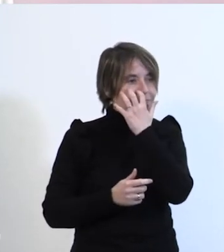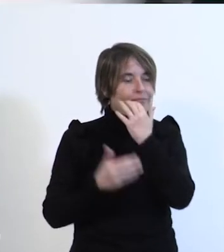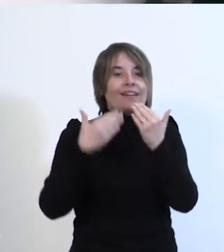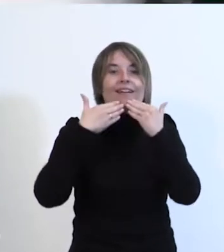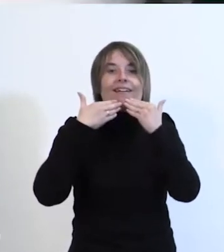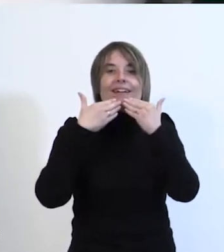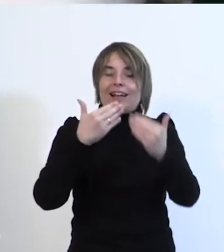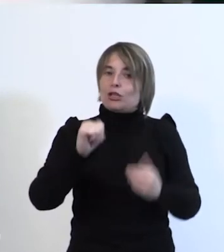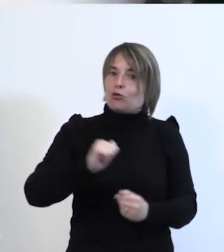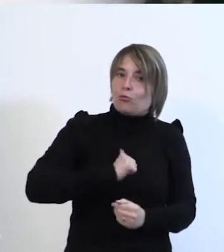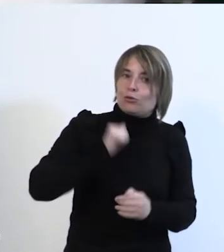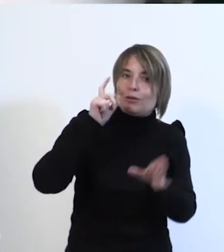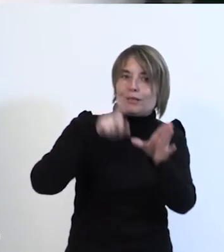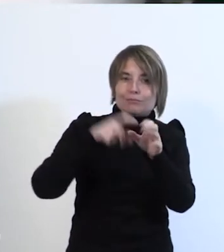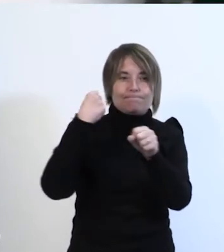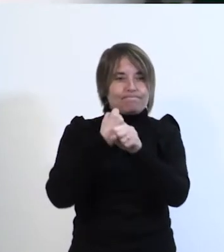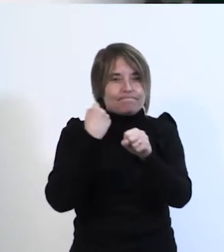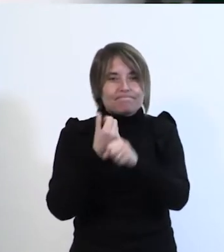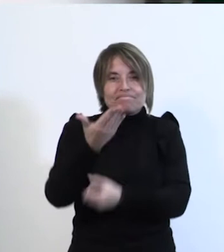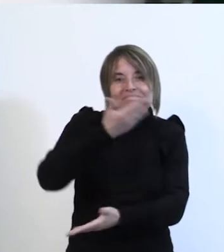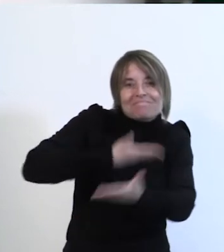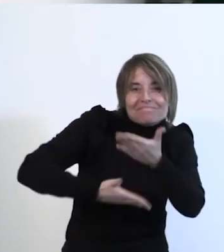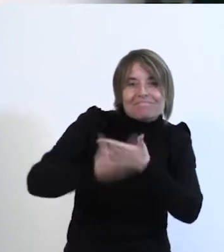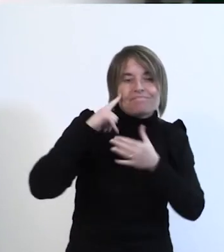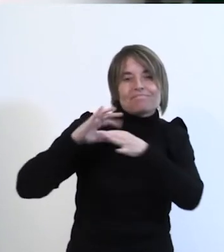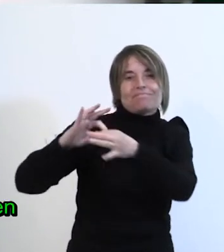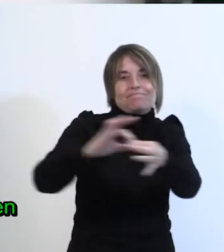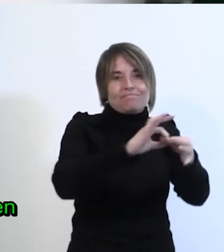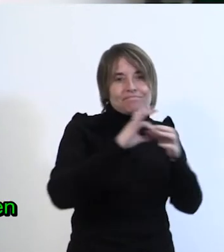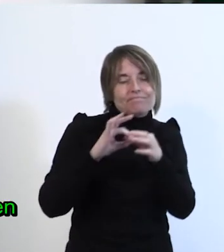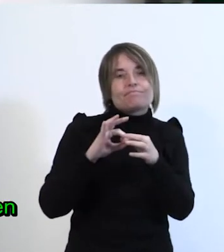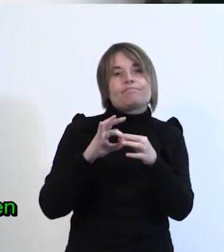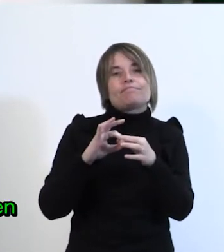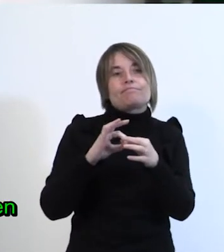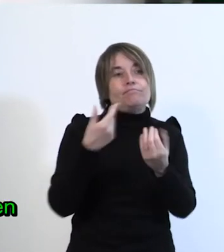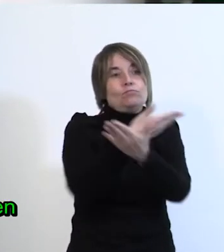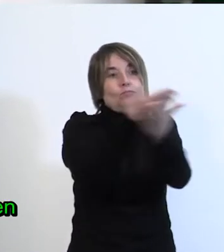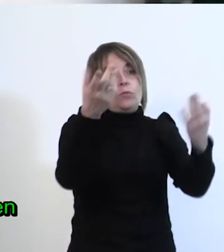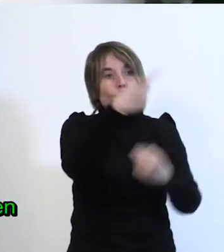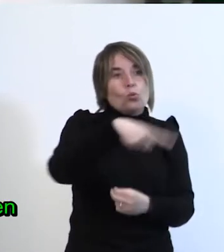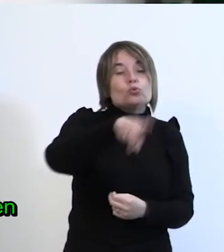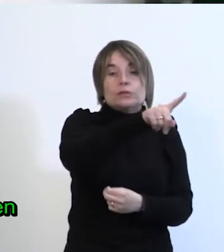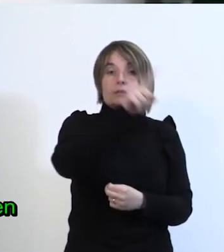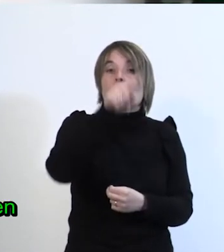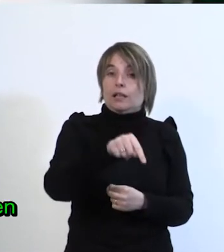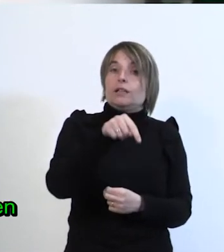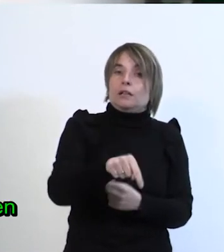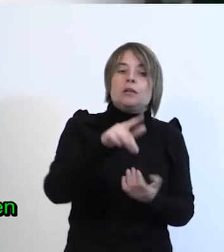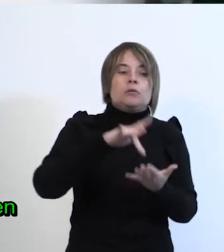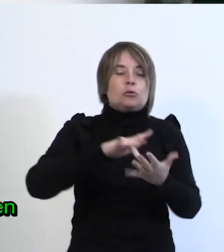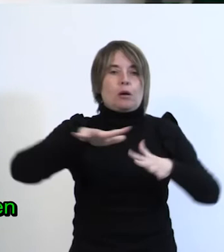muchas gracias por la oportunidad de participar, de compartir. Y a ver, ahí ustedes también